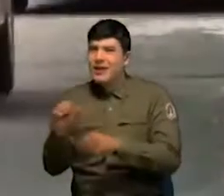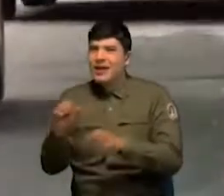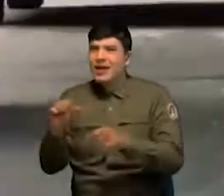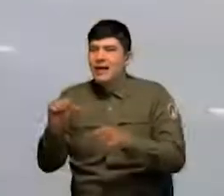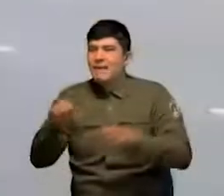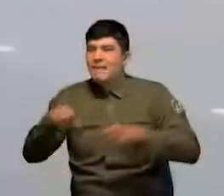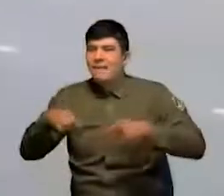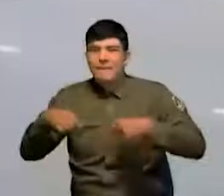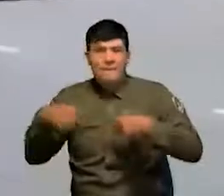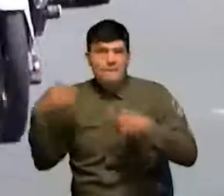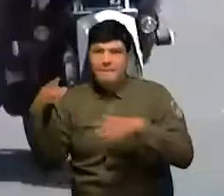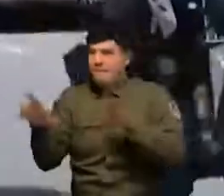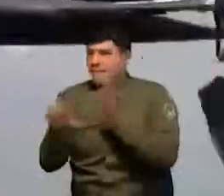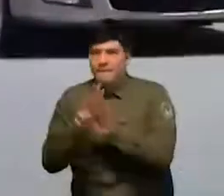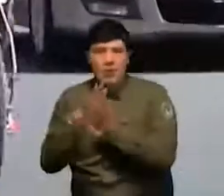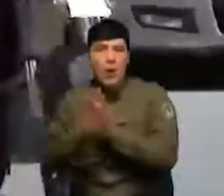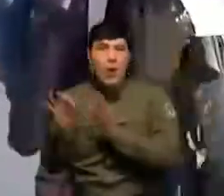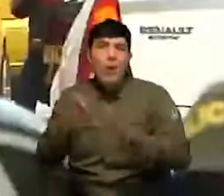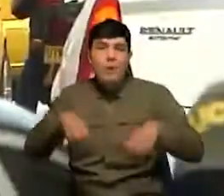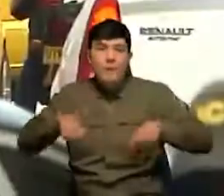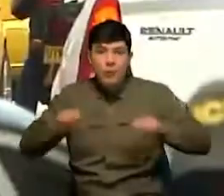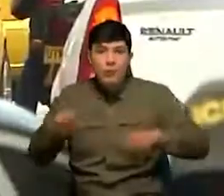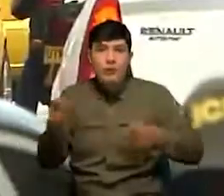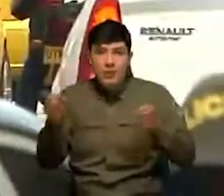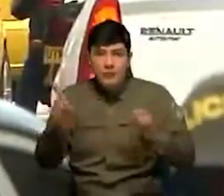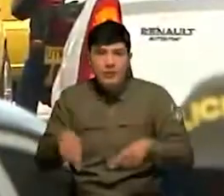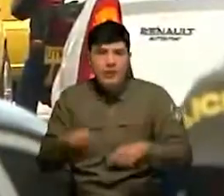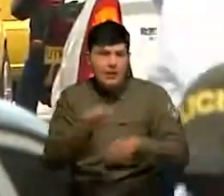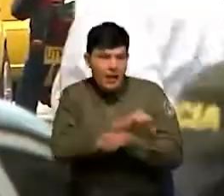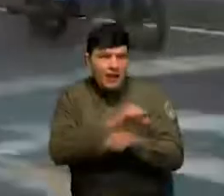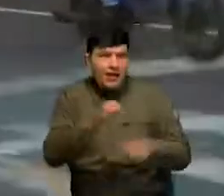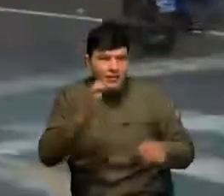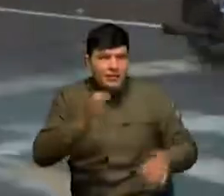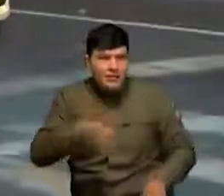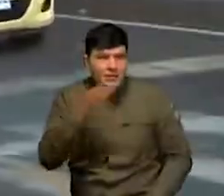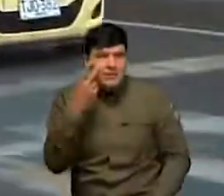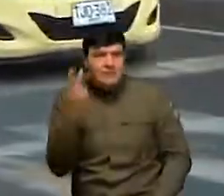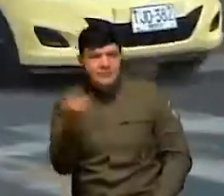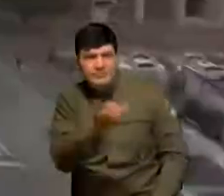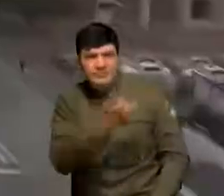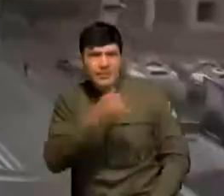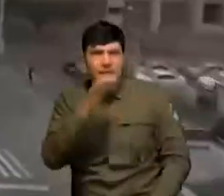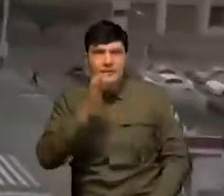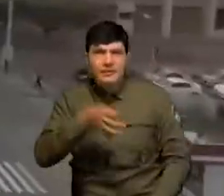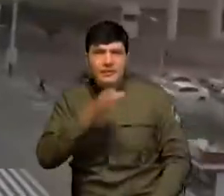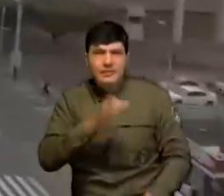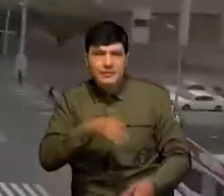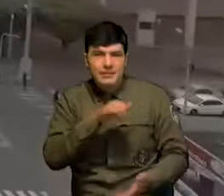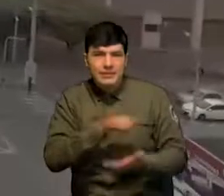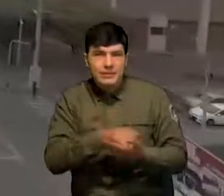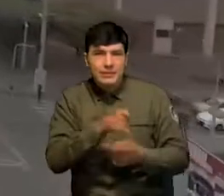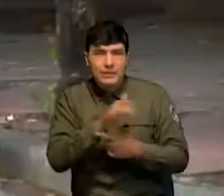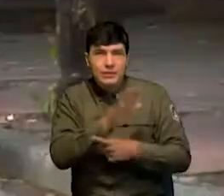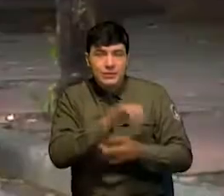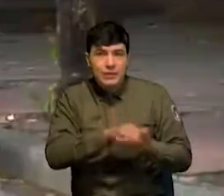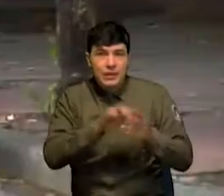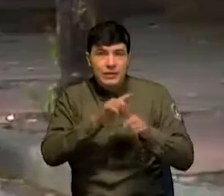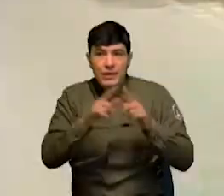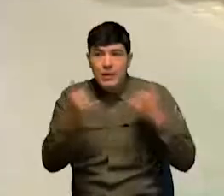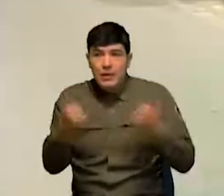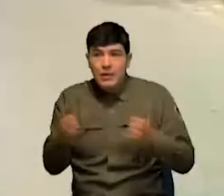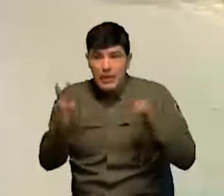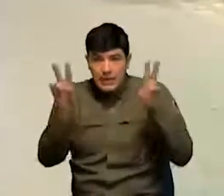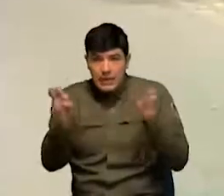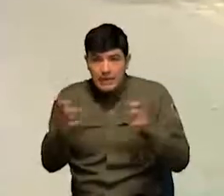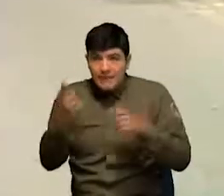motos, sí, que es lo que más se ve. Pero en la de vehículos pues siempre vemos también pues casi los mismos. Por ahora el tema no presta atención para